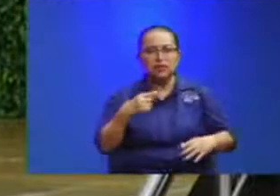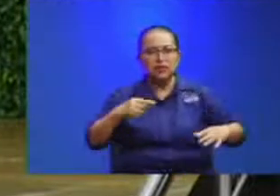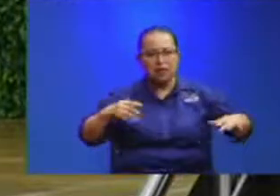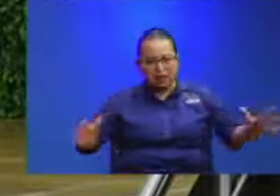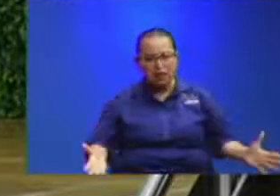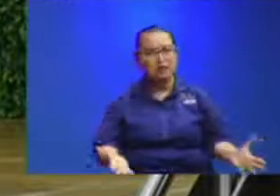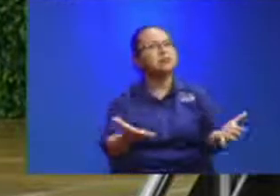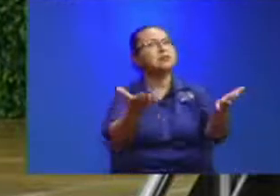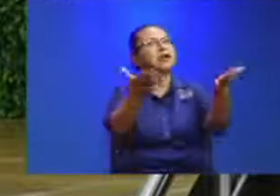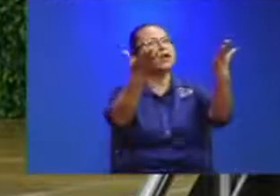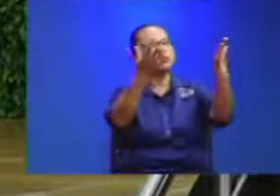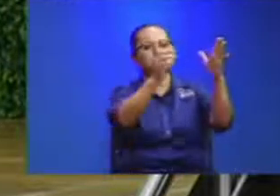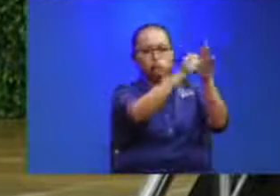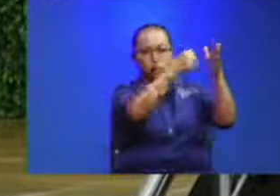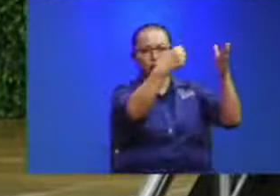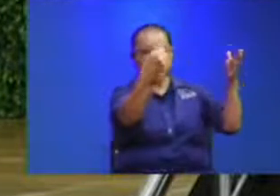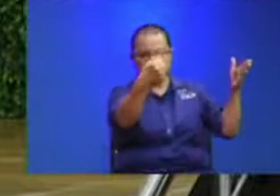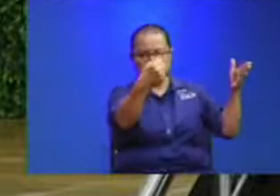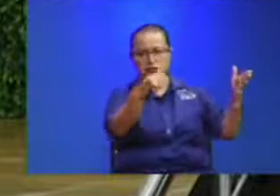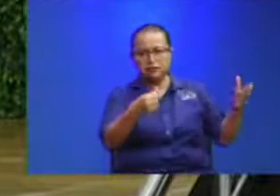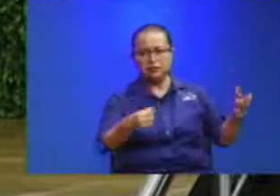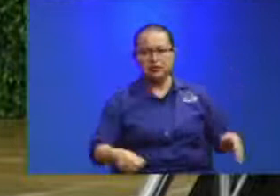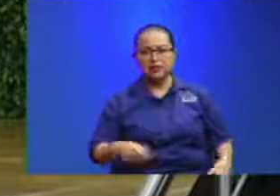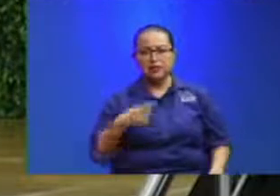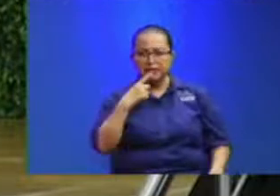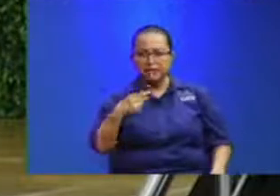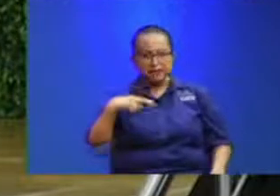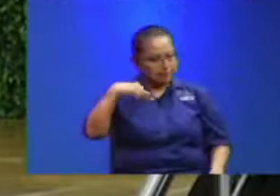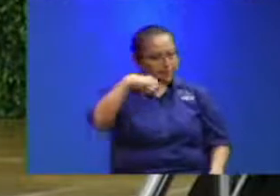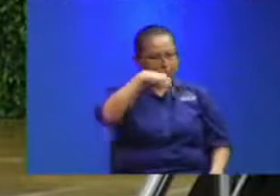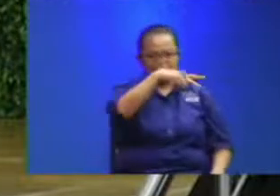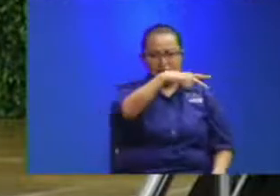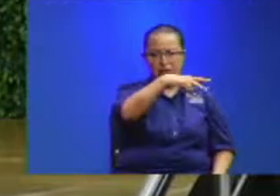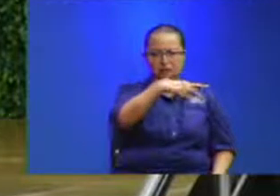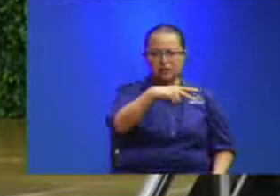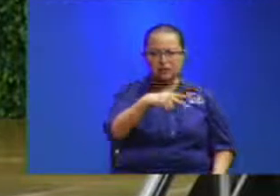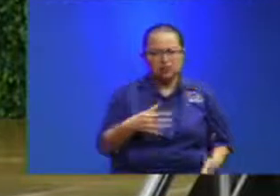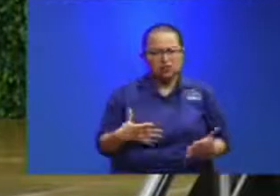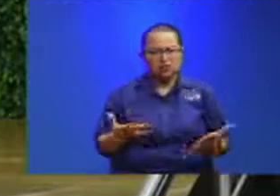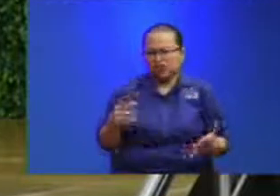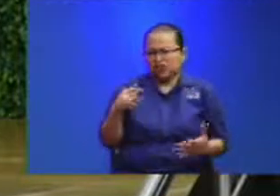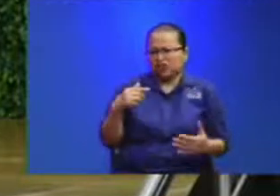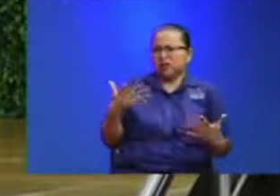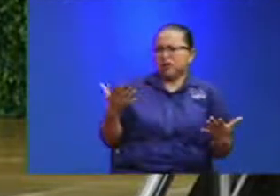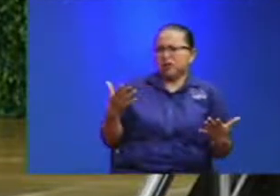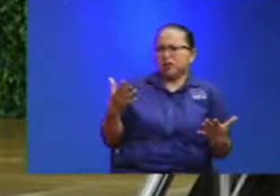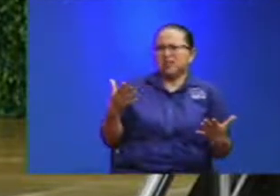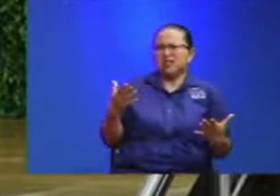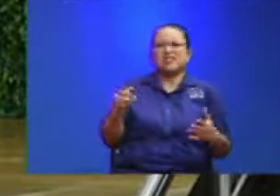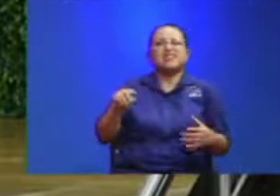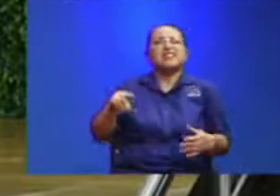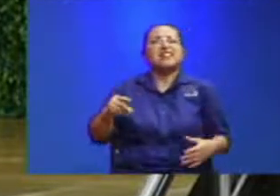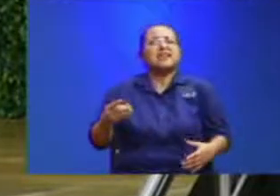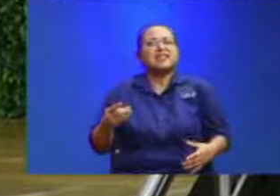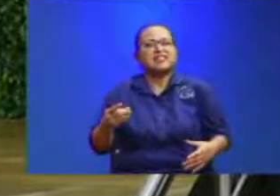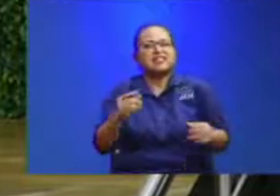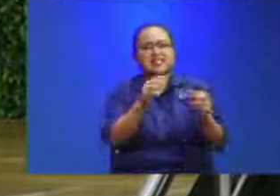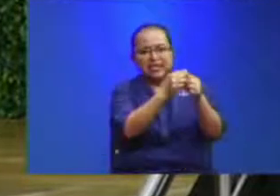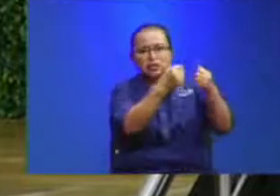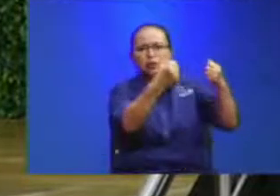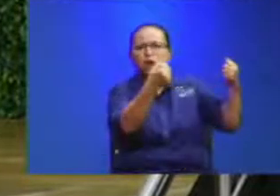ahora dice dice pasado por las puertas entonces yo quiero preguntarle a usted quiénes son las vueltas